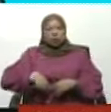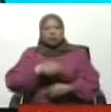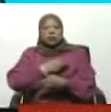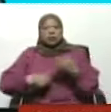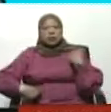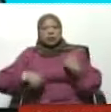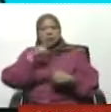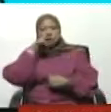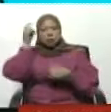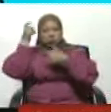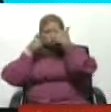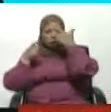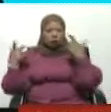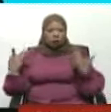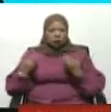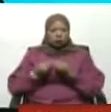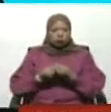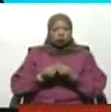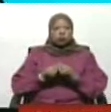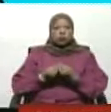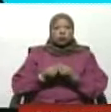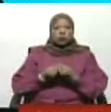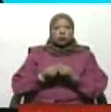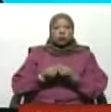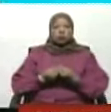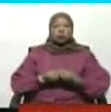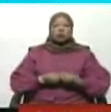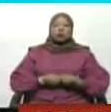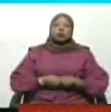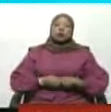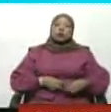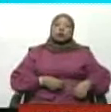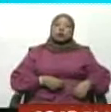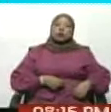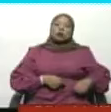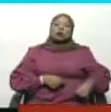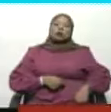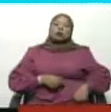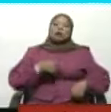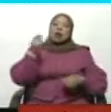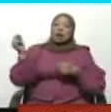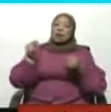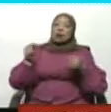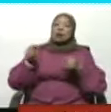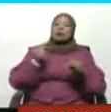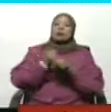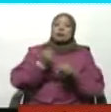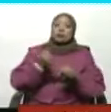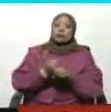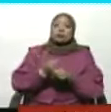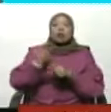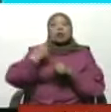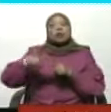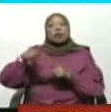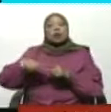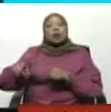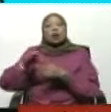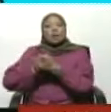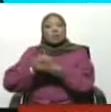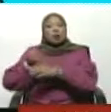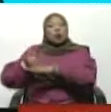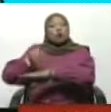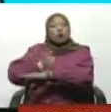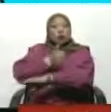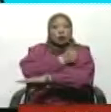acá nos vamos al acto. Y conversando ahí, estaba Jorge, estaban varios compañeros, nos